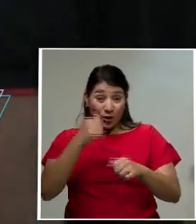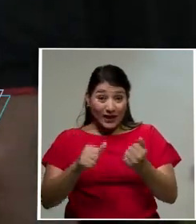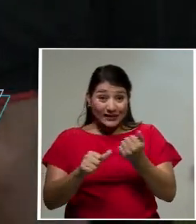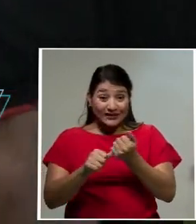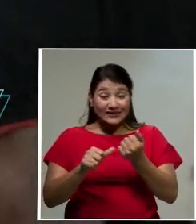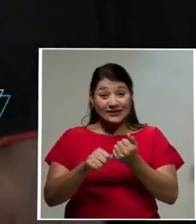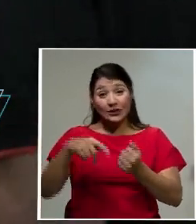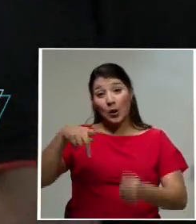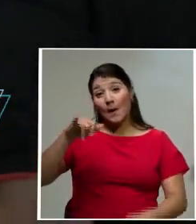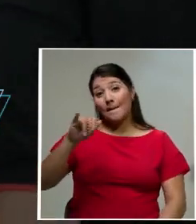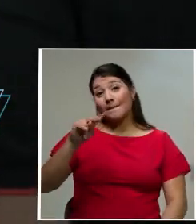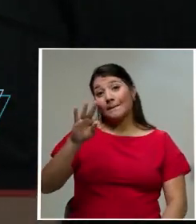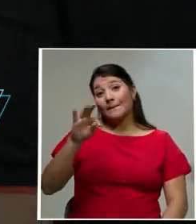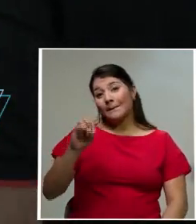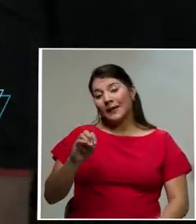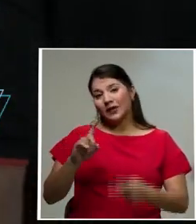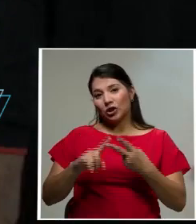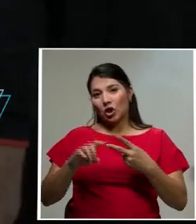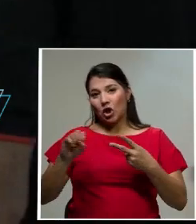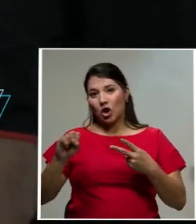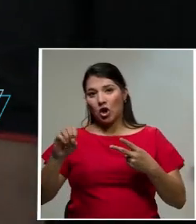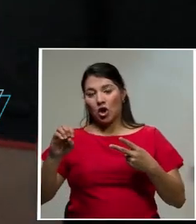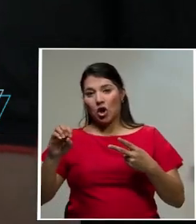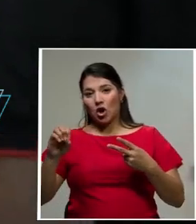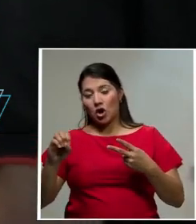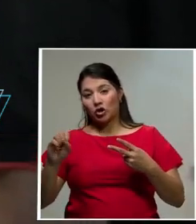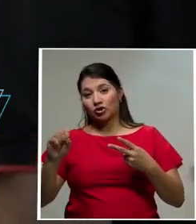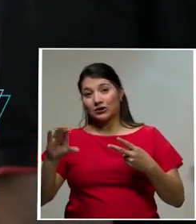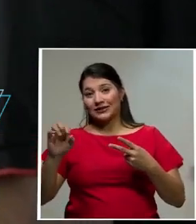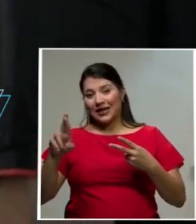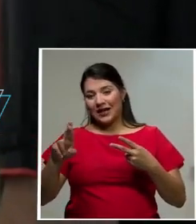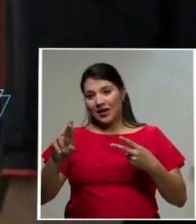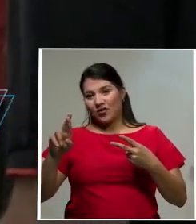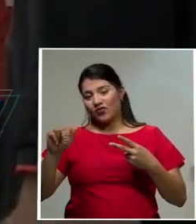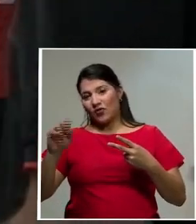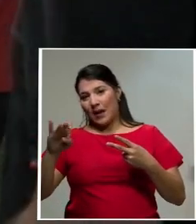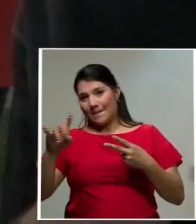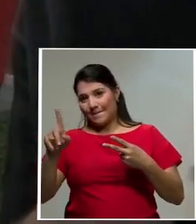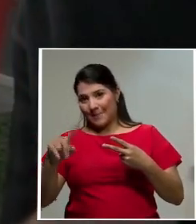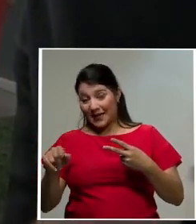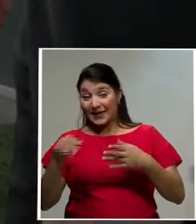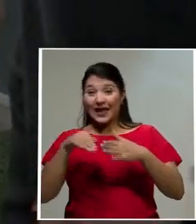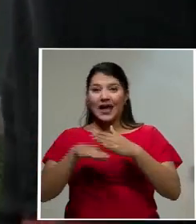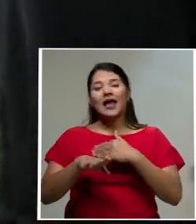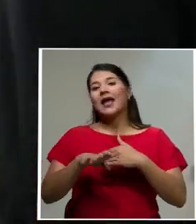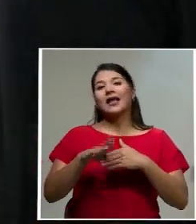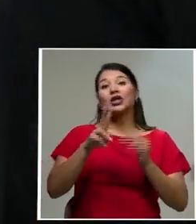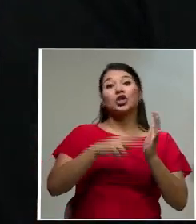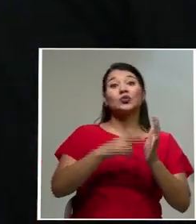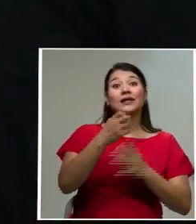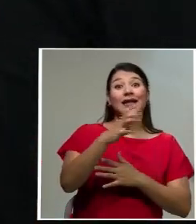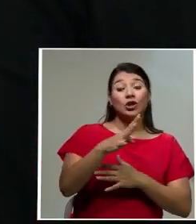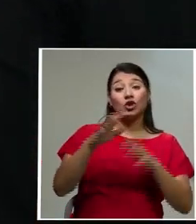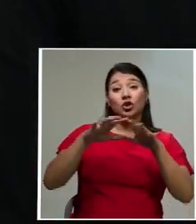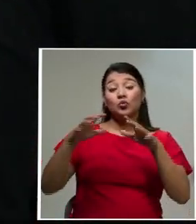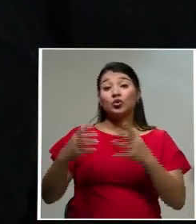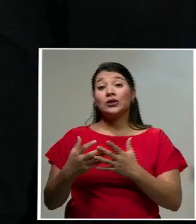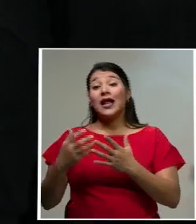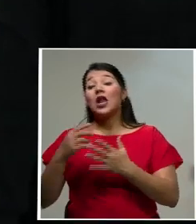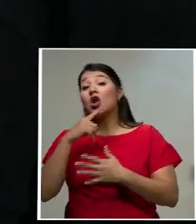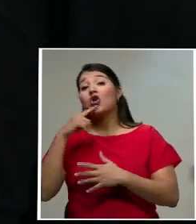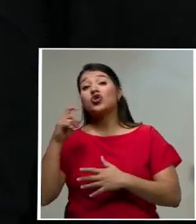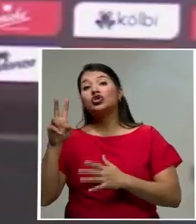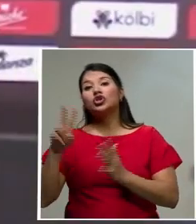Luis Pinto y de Oscar Ramírez en los mundiales de Brasil 2014 y Rusia 2018 respectivamente. Me llega creo que